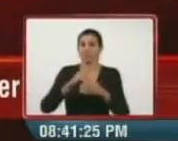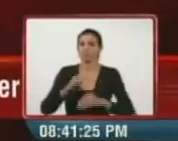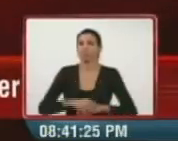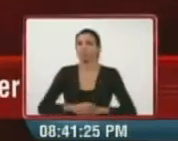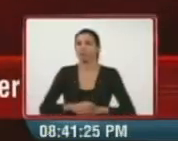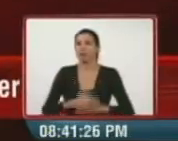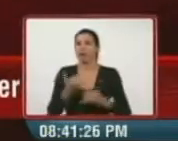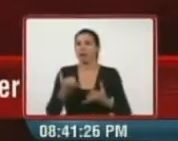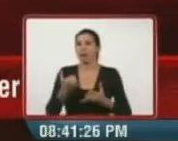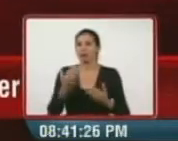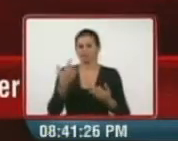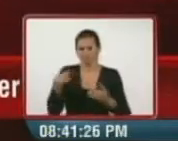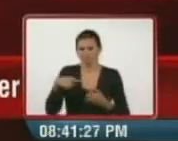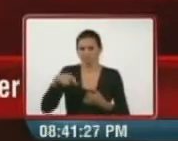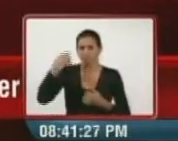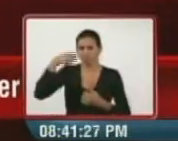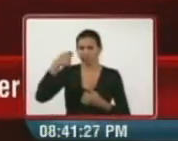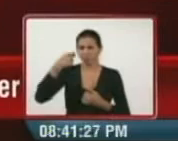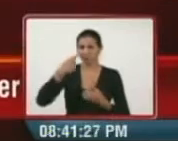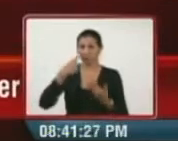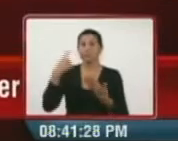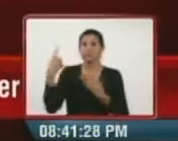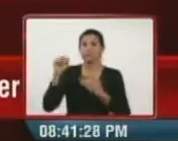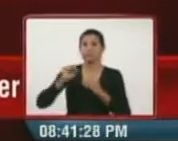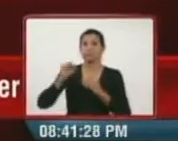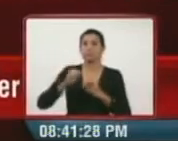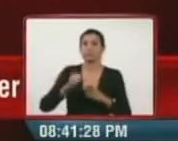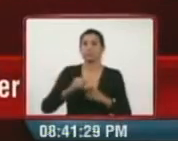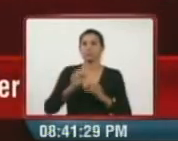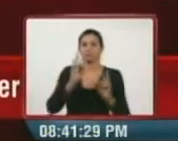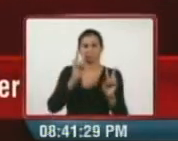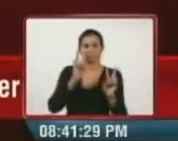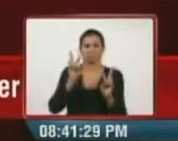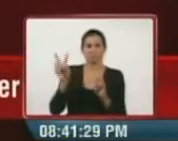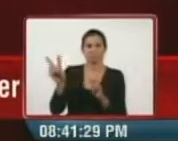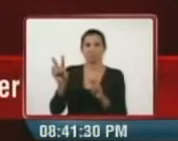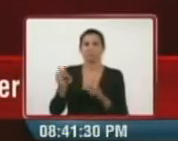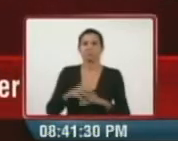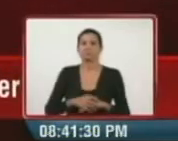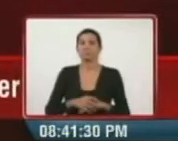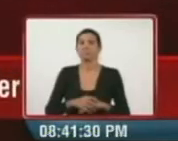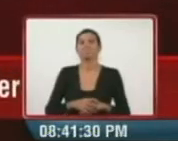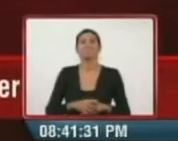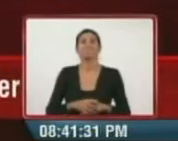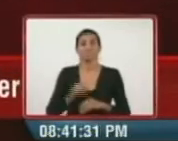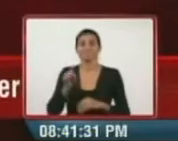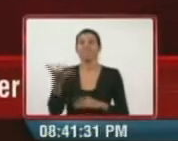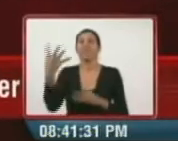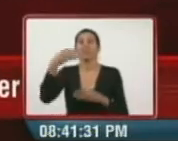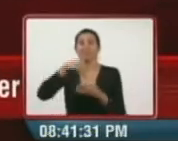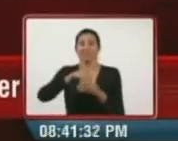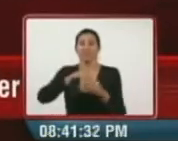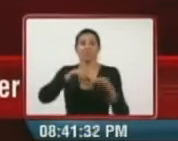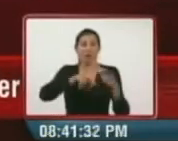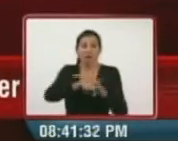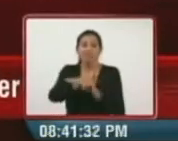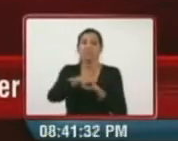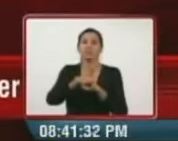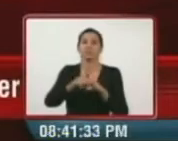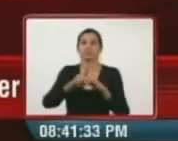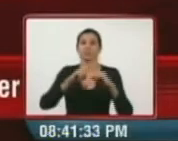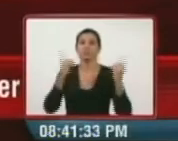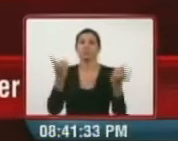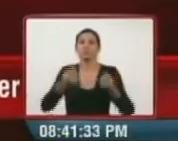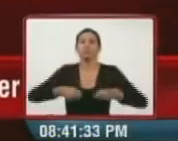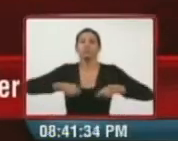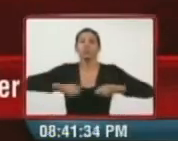estamos contando con las imágenes de apoyo para observar los daños y los destrozos que se originaron dentro del supermercado. Y no solo, como lo dije